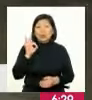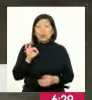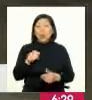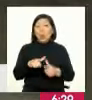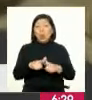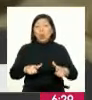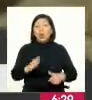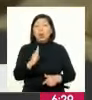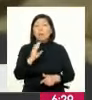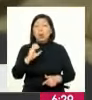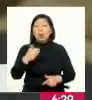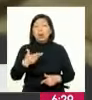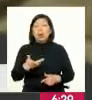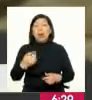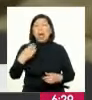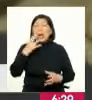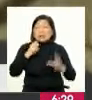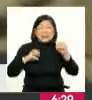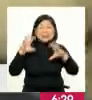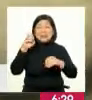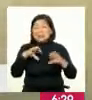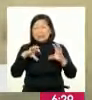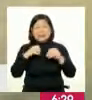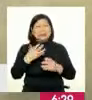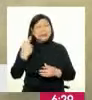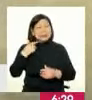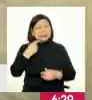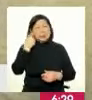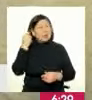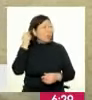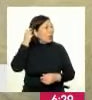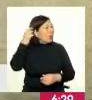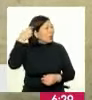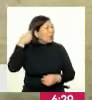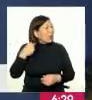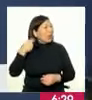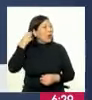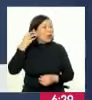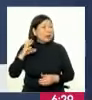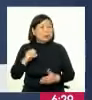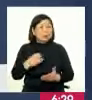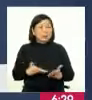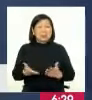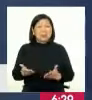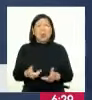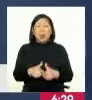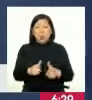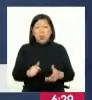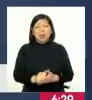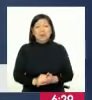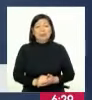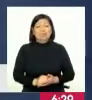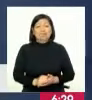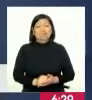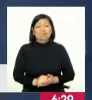Negra. Todo su cuerpo presenta mordeduras y una fuerte infección en las orejas. Pensamos llevarlo a un albergue así para